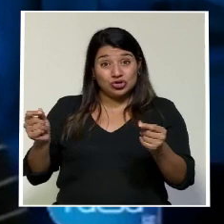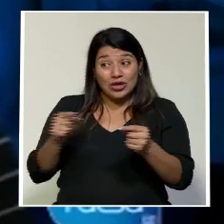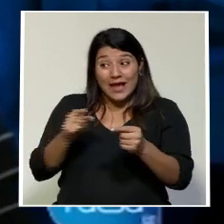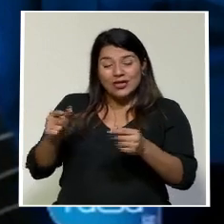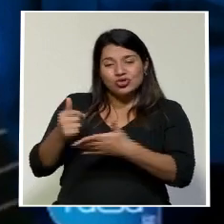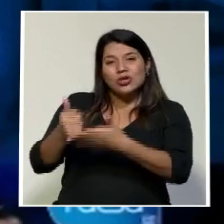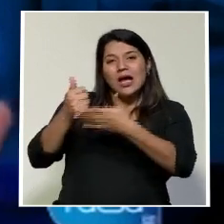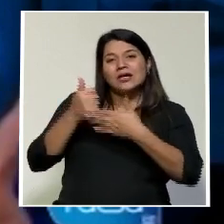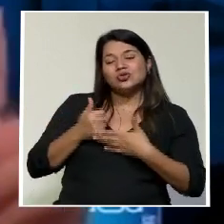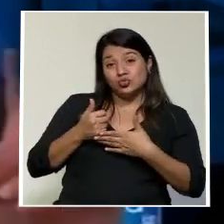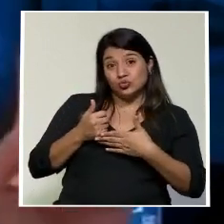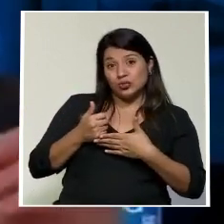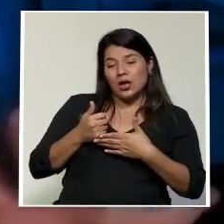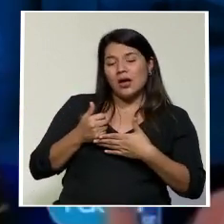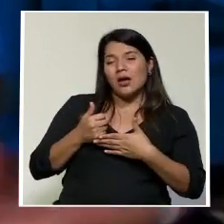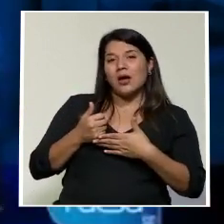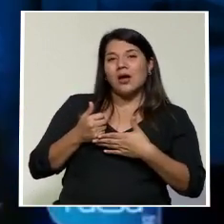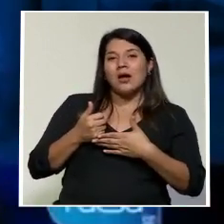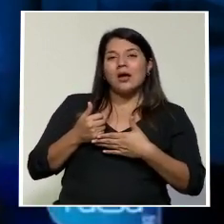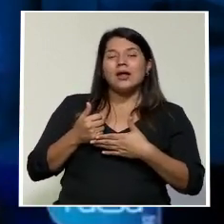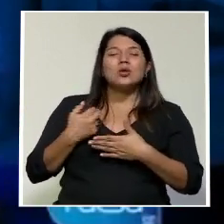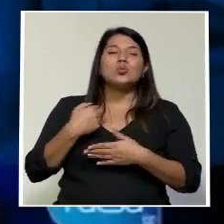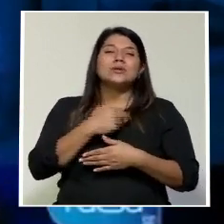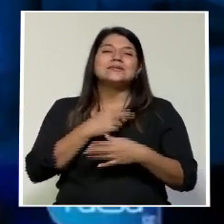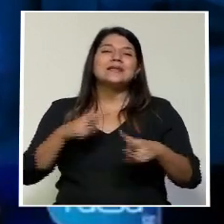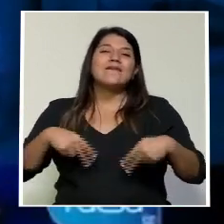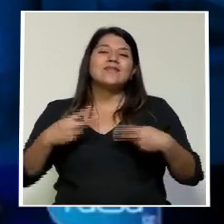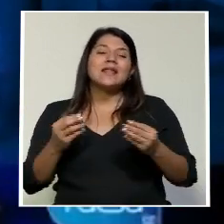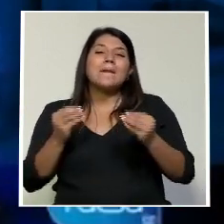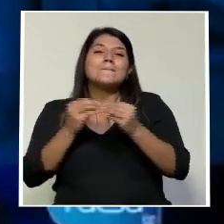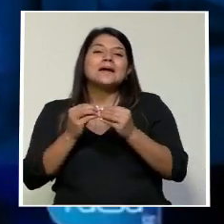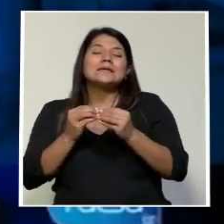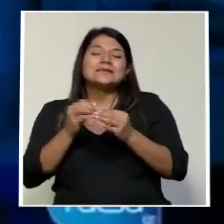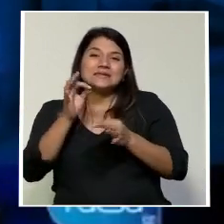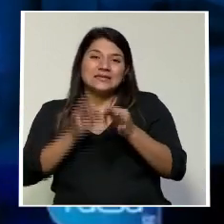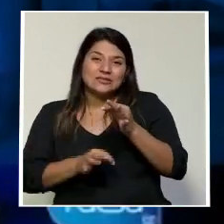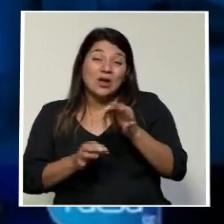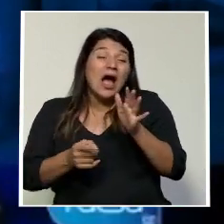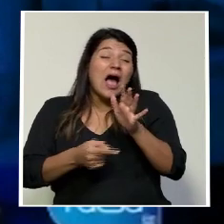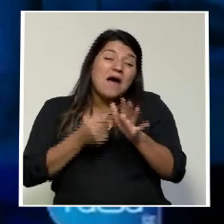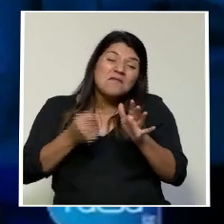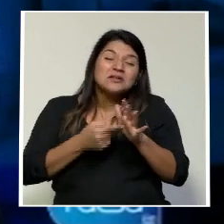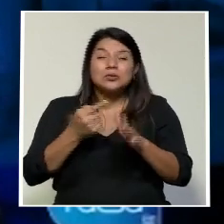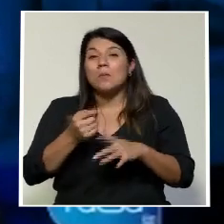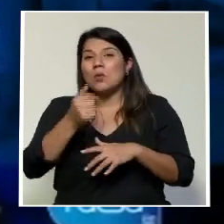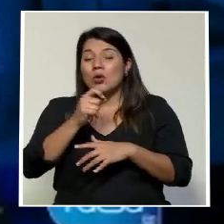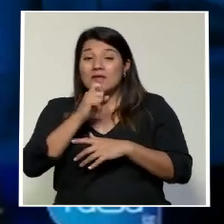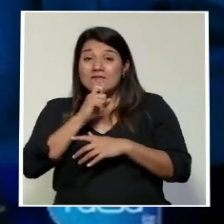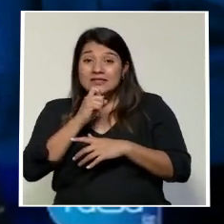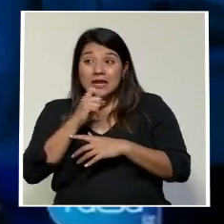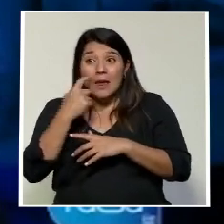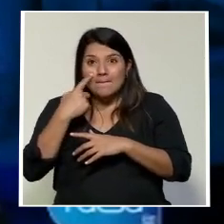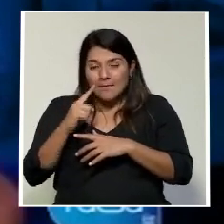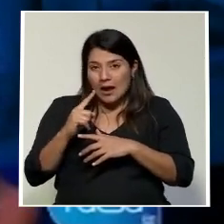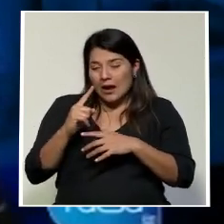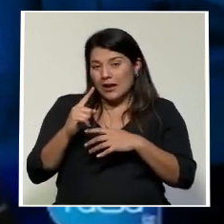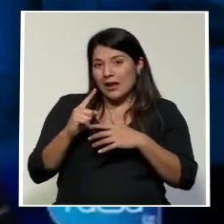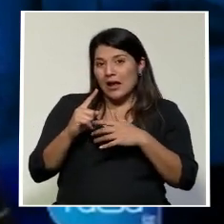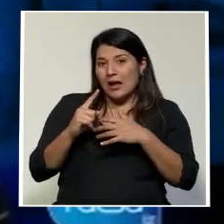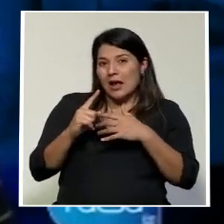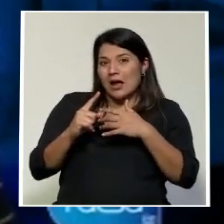a hacer, entre comillas, nuestra vida más sencilla. A veces también nos ponen un poquito difícil en el proceso de la curva de